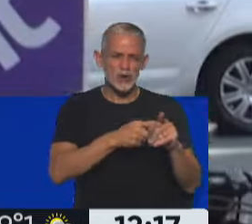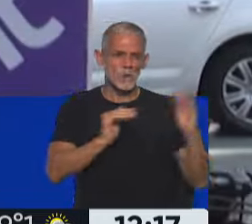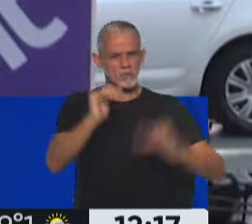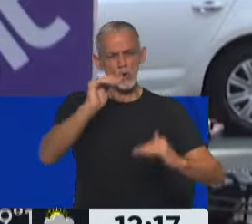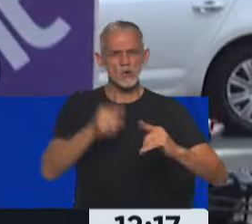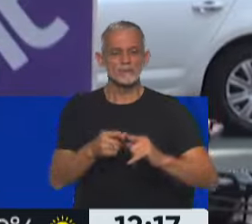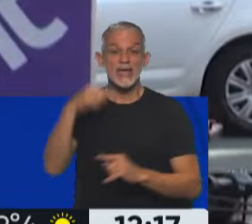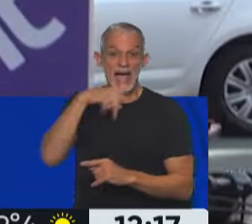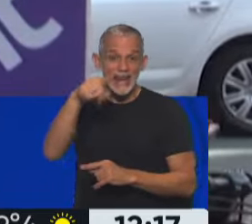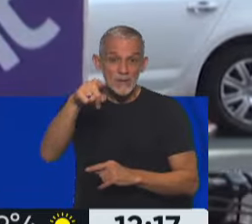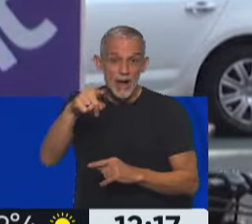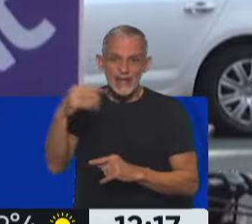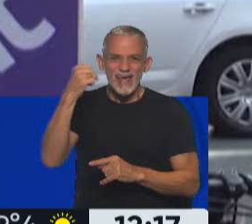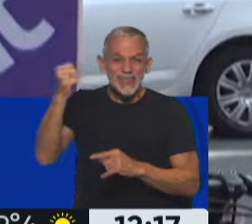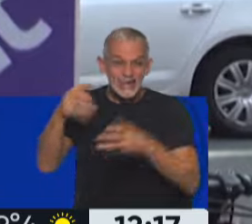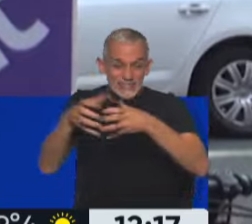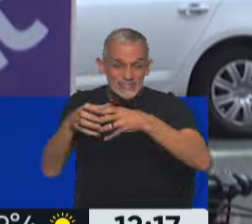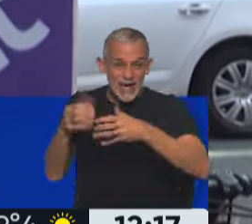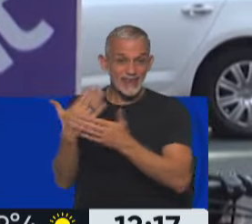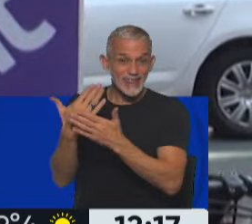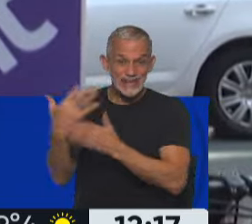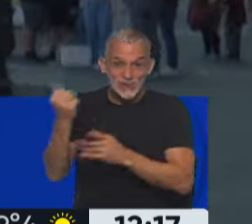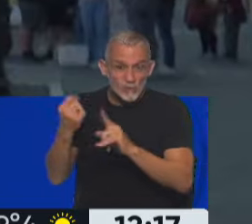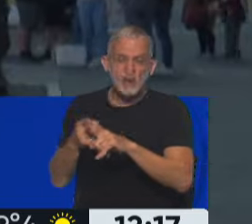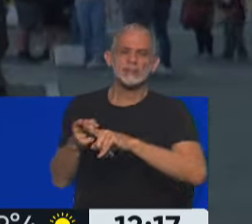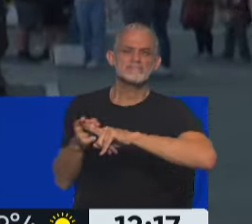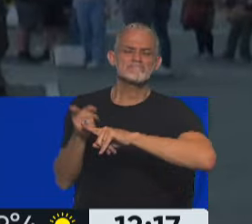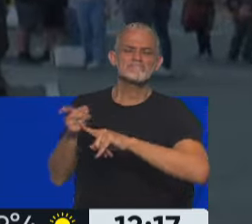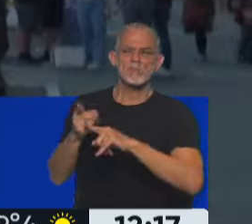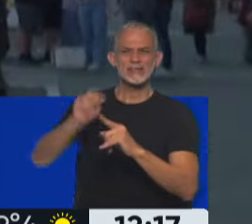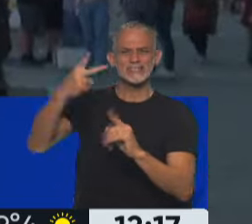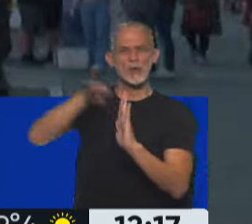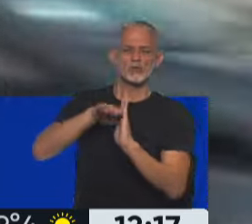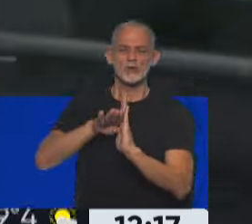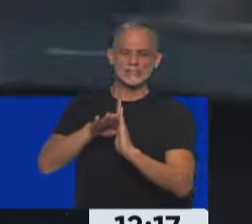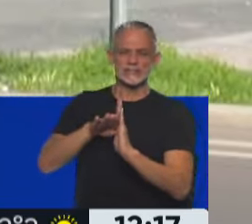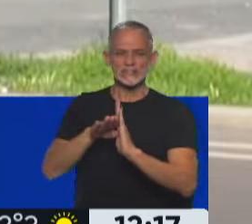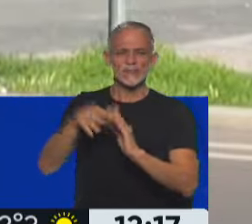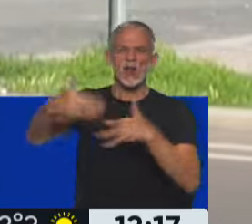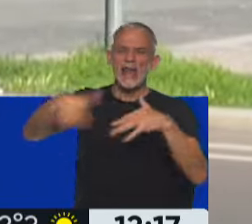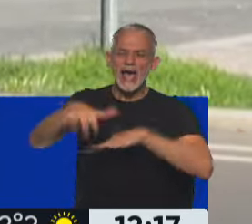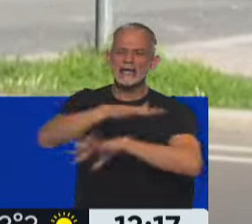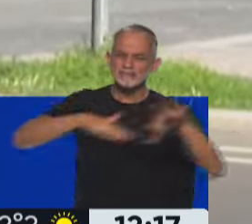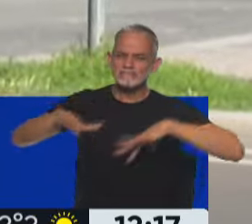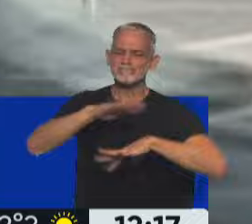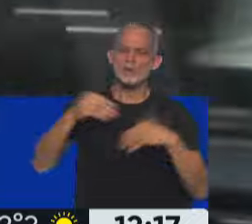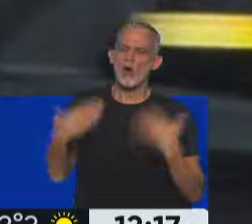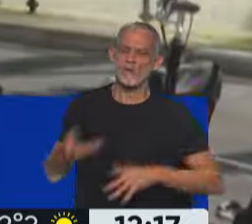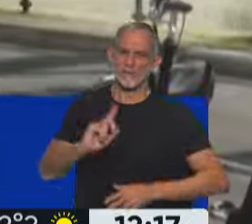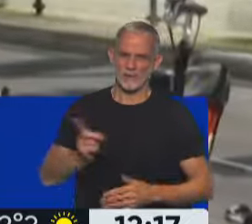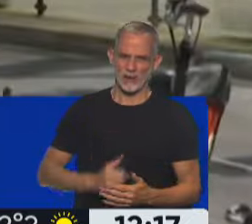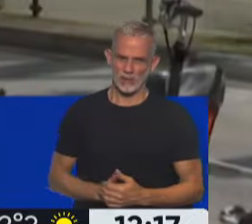Alemania, la formación ultraderechista obtuvo un segundo lugar, aunque con cuestionamientos en las calles de Berlín.